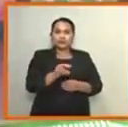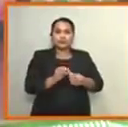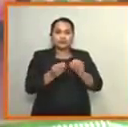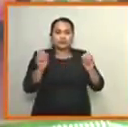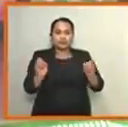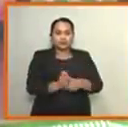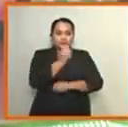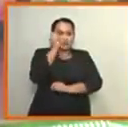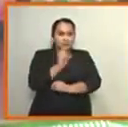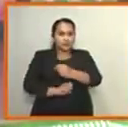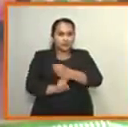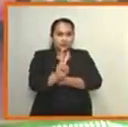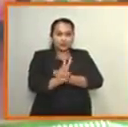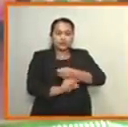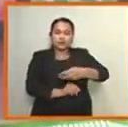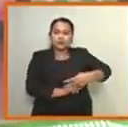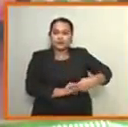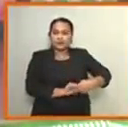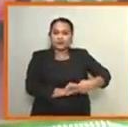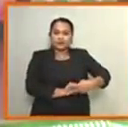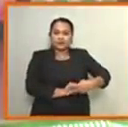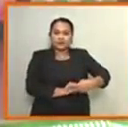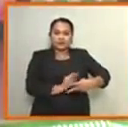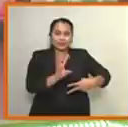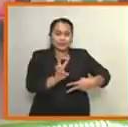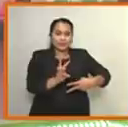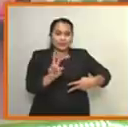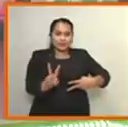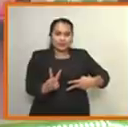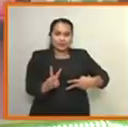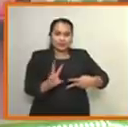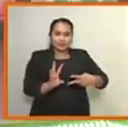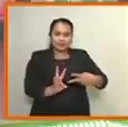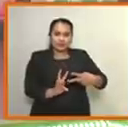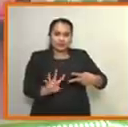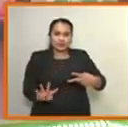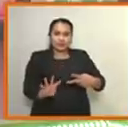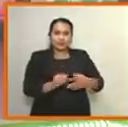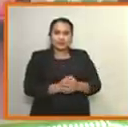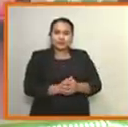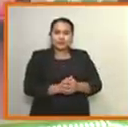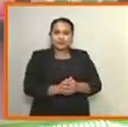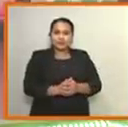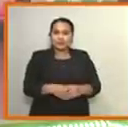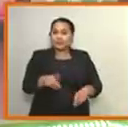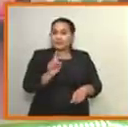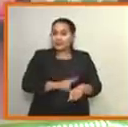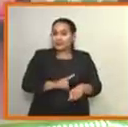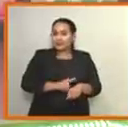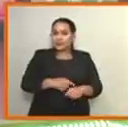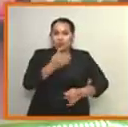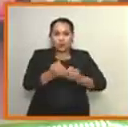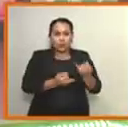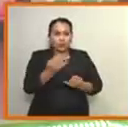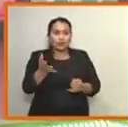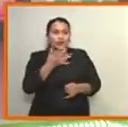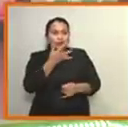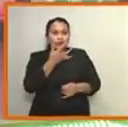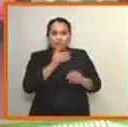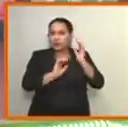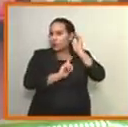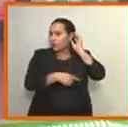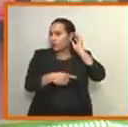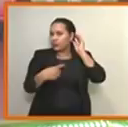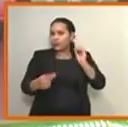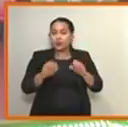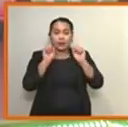gusto, los dos números ganadores en premiados son el 62 y el 64. Y ha llegado el momento de tu juego favorito con la diaria, en el cual